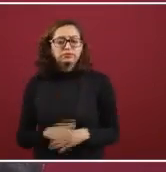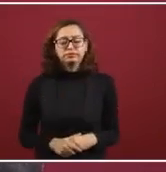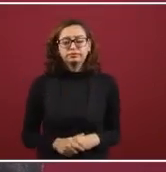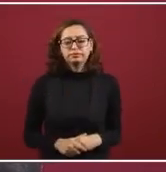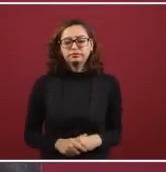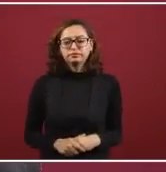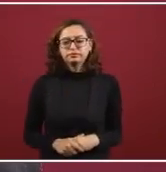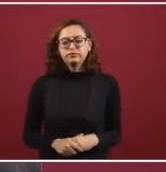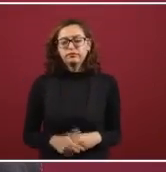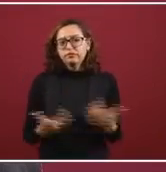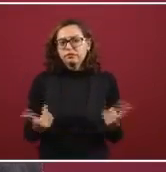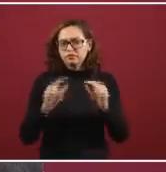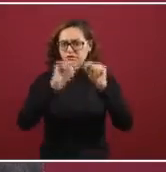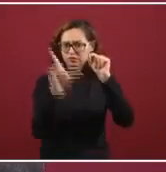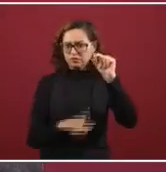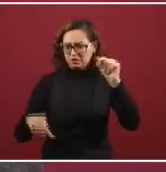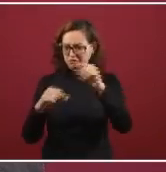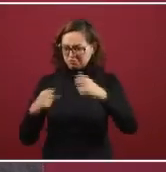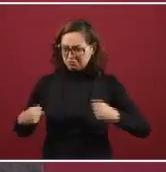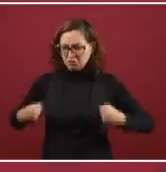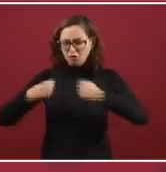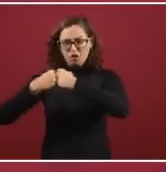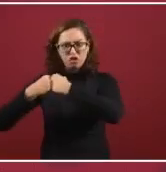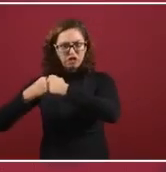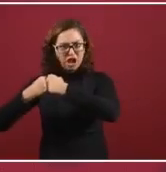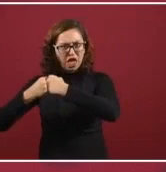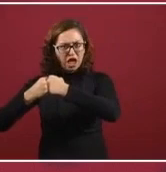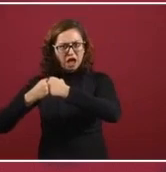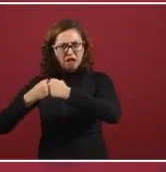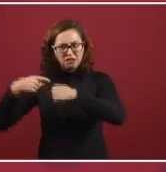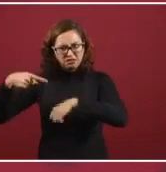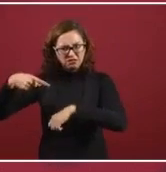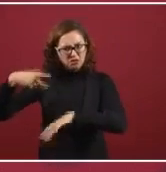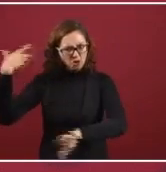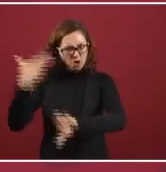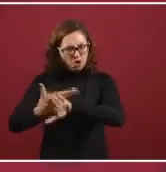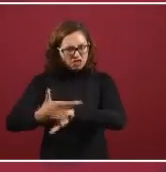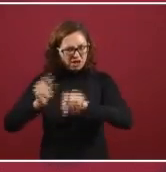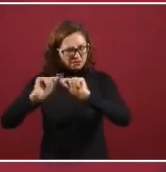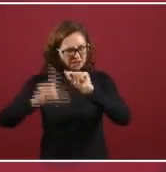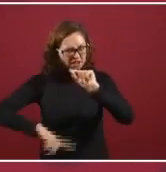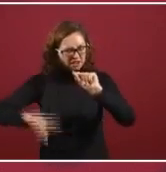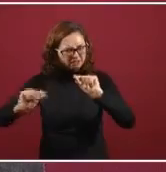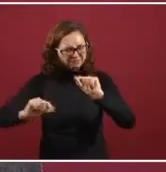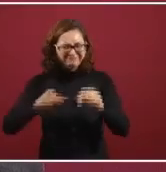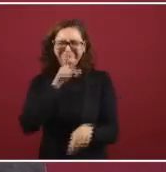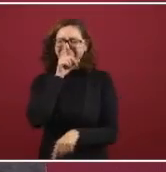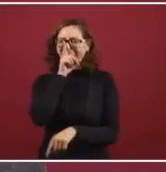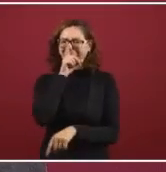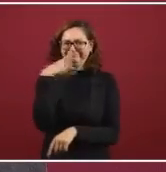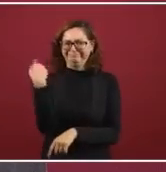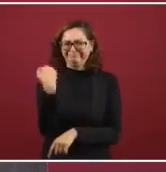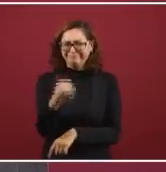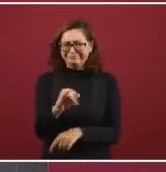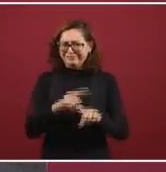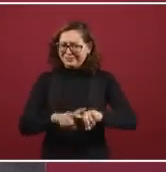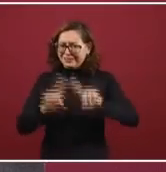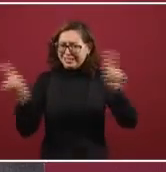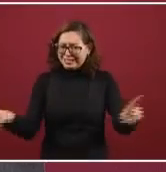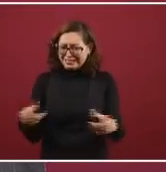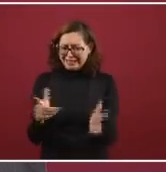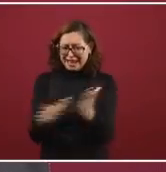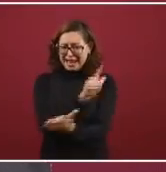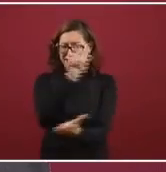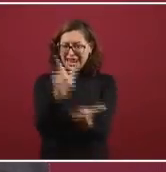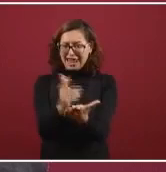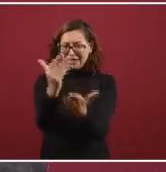tenga una frontera no es violatorio de la soberanía nacional, es al contrario, el cumplimiento de nuestra obligación. Y me